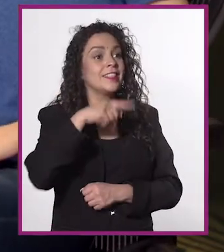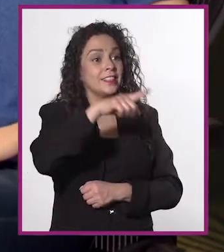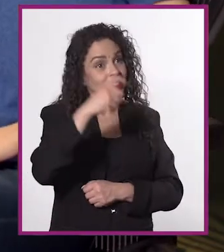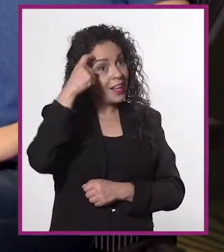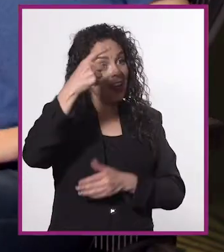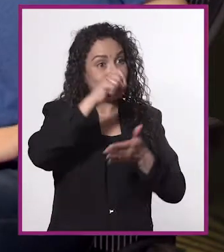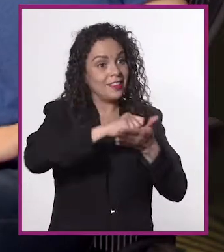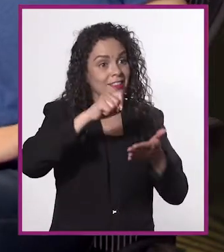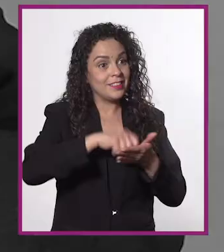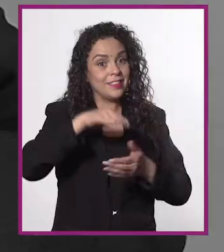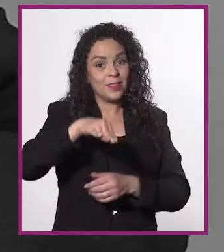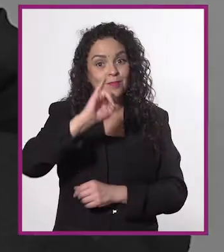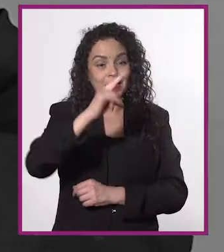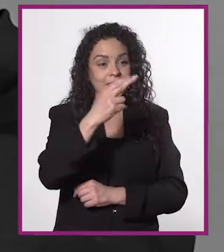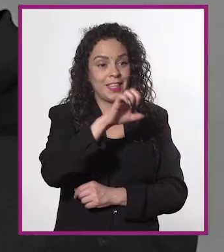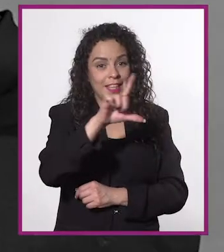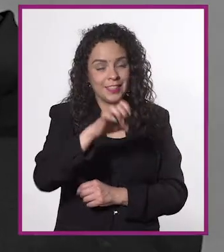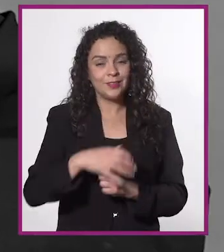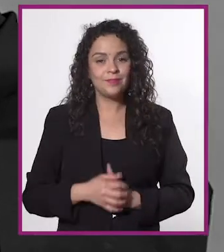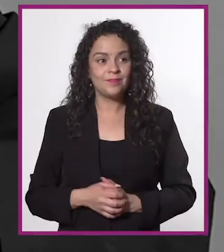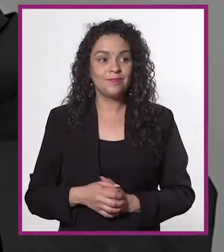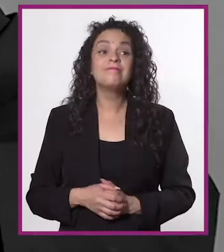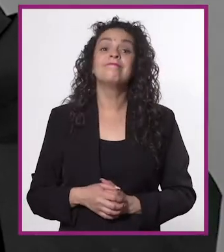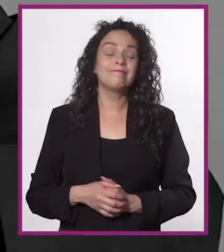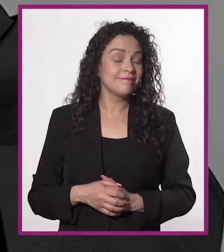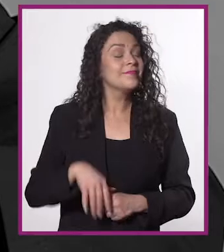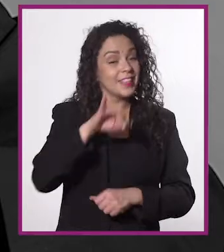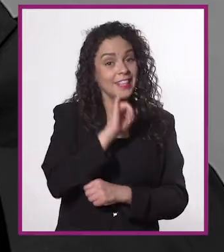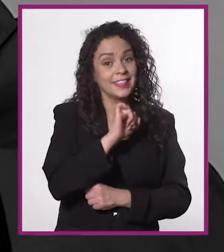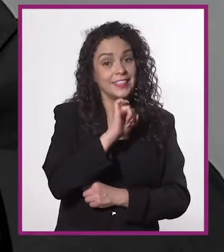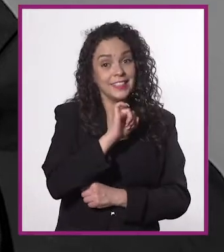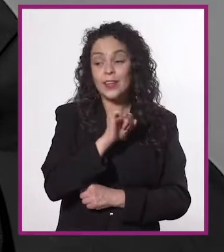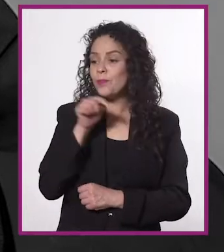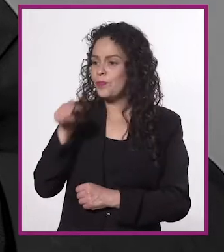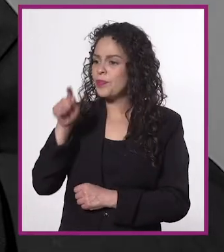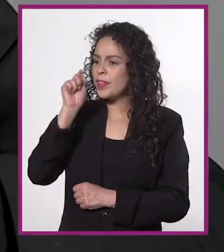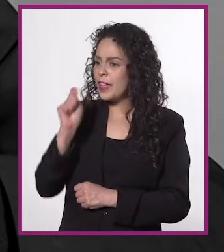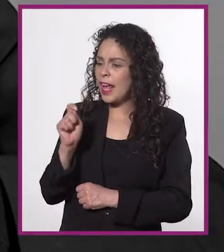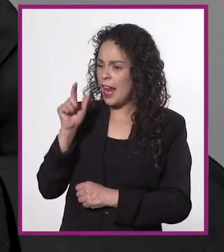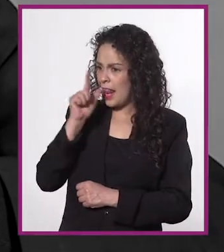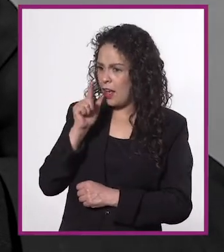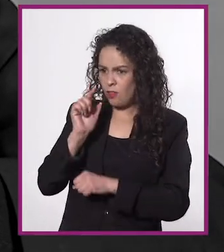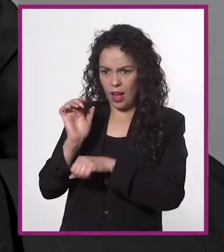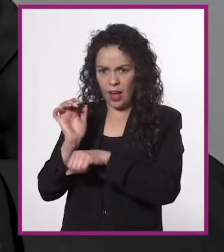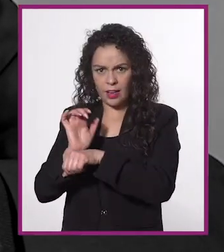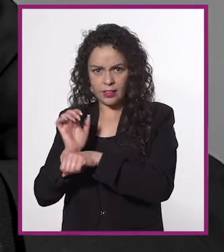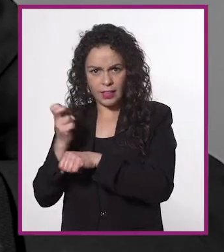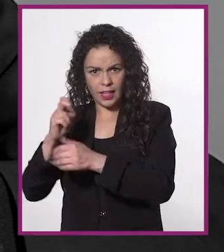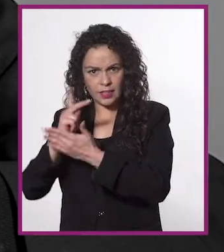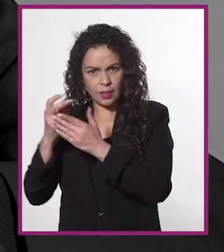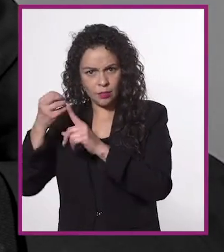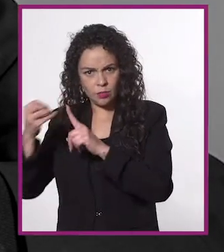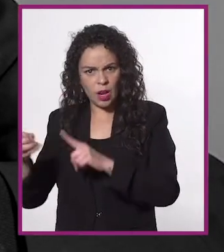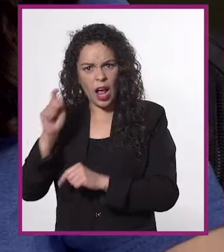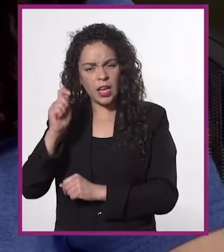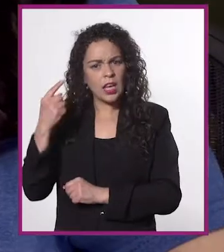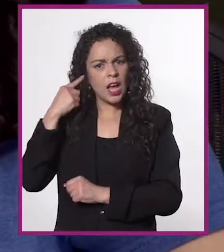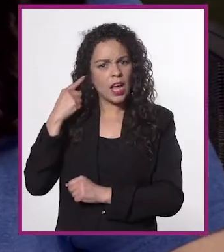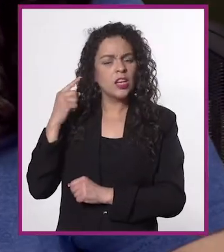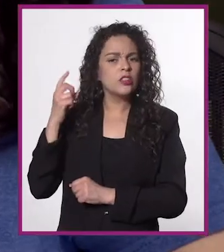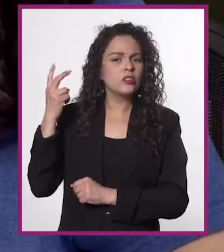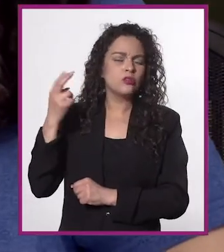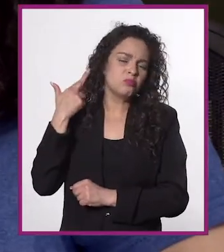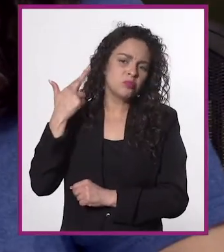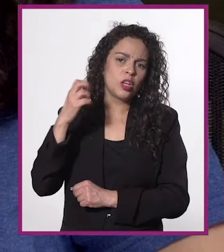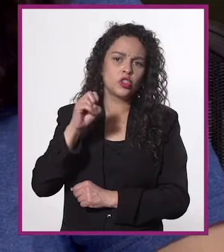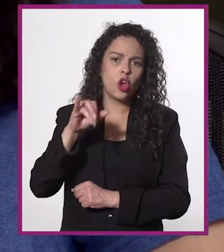con nosotros el autor del libro, Michel Chion. Sí. En el programa de lenguaje cinematográfico hablamos del sonido